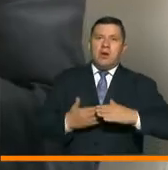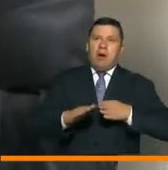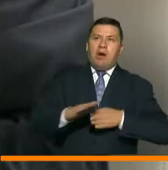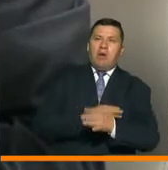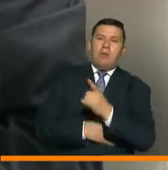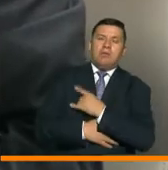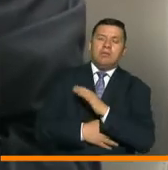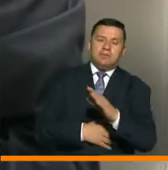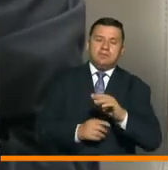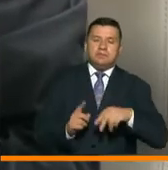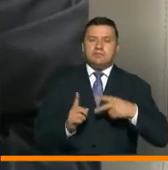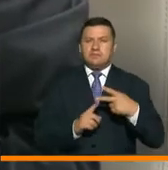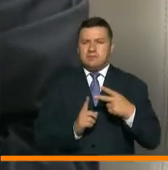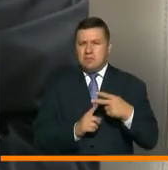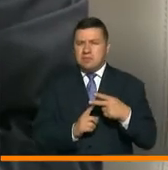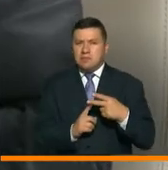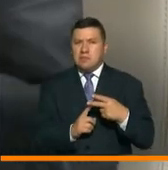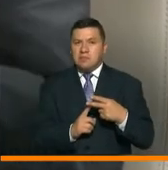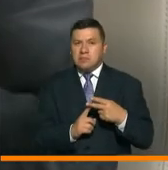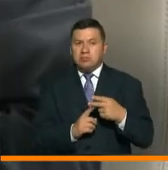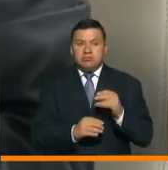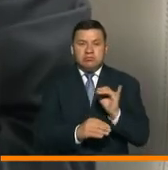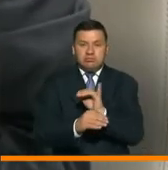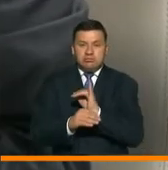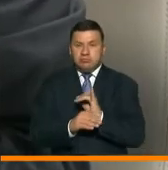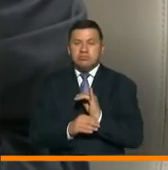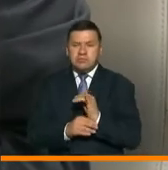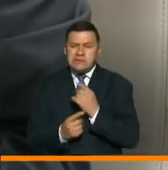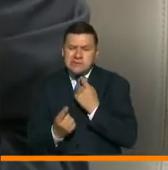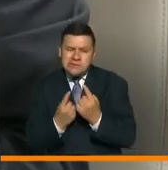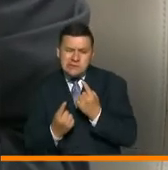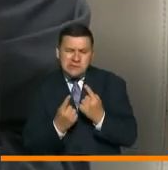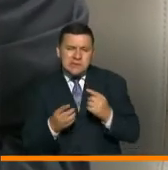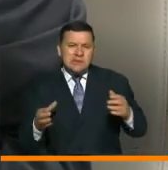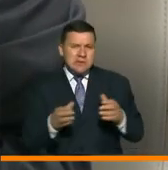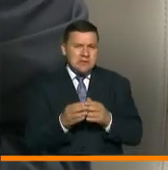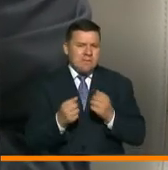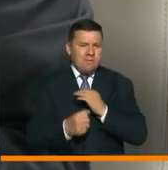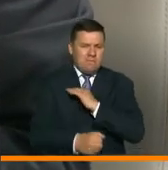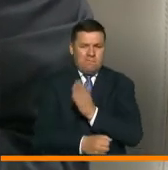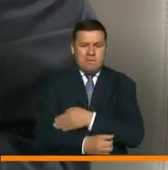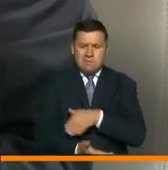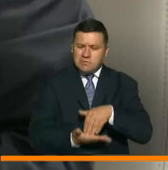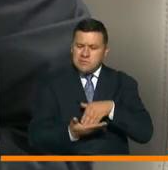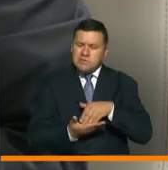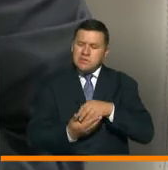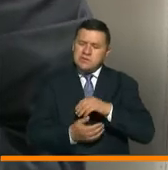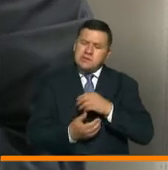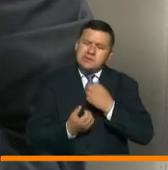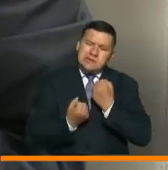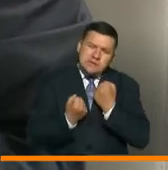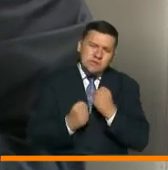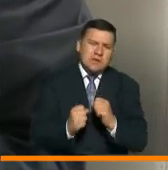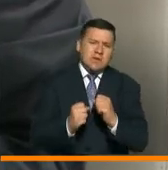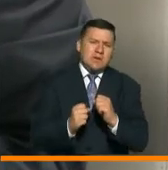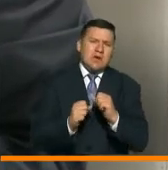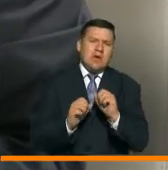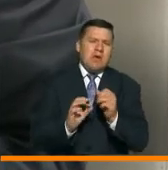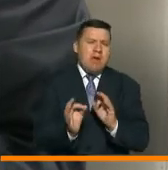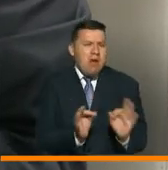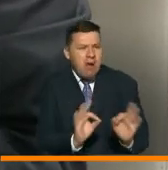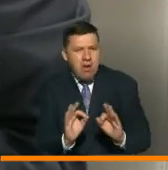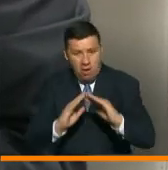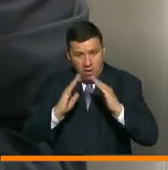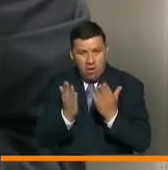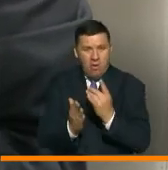comunidad. En segundo lugar, las instituciones hemos tenido que hacer fuertes, grandísimos esfuerzos en temas